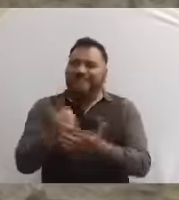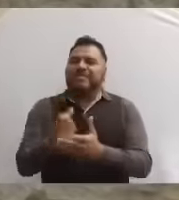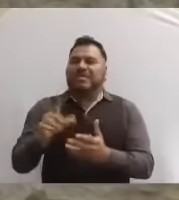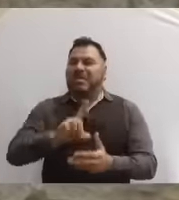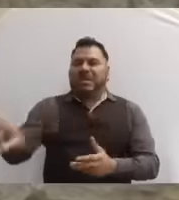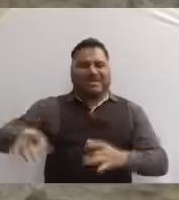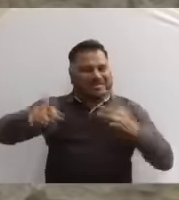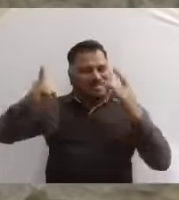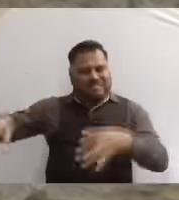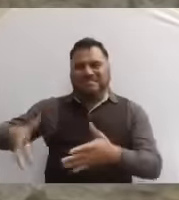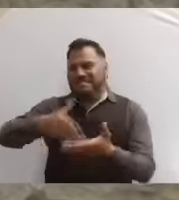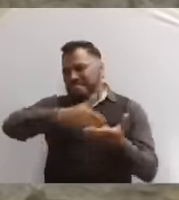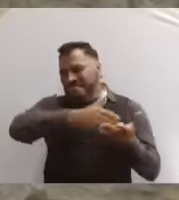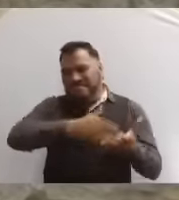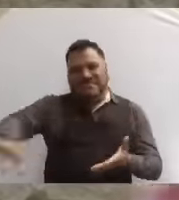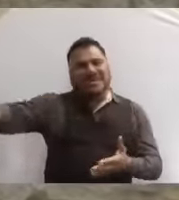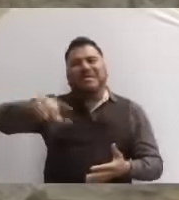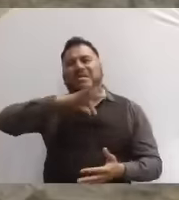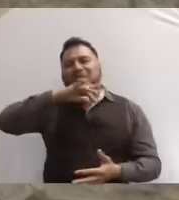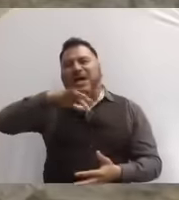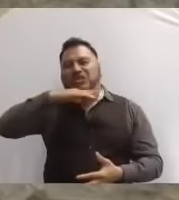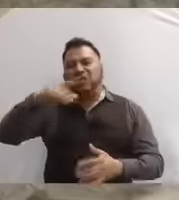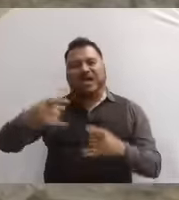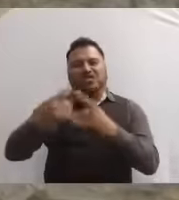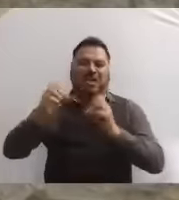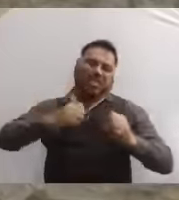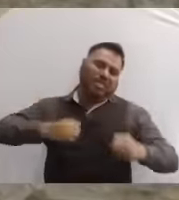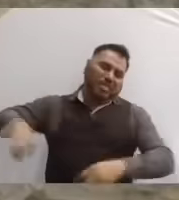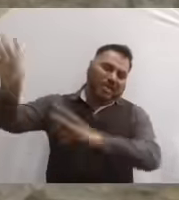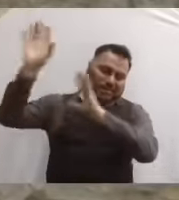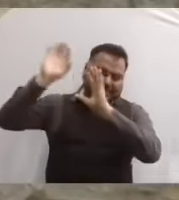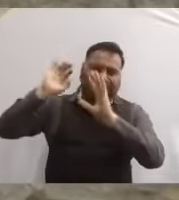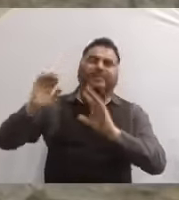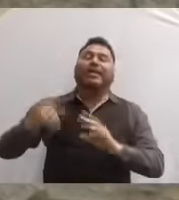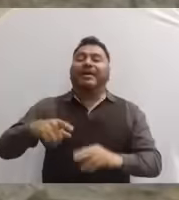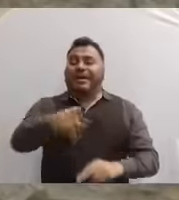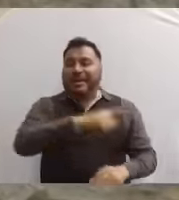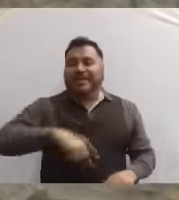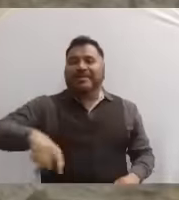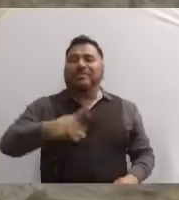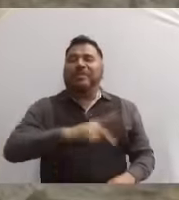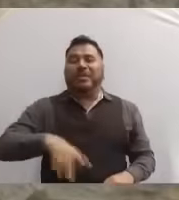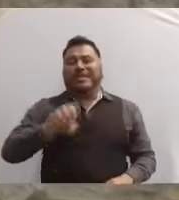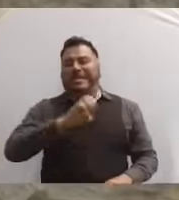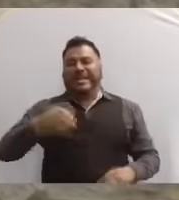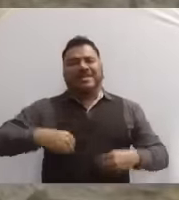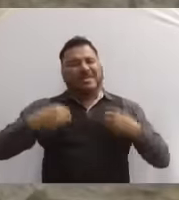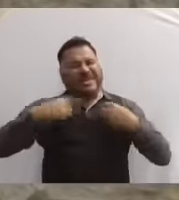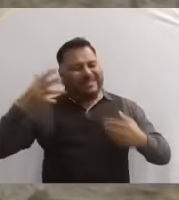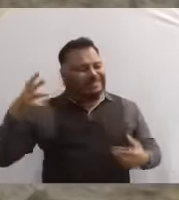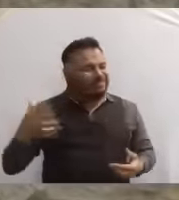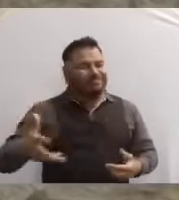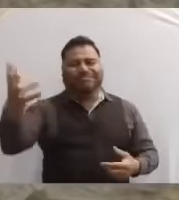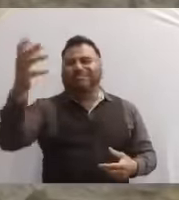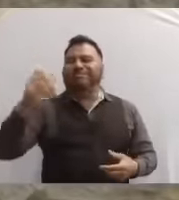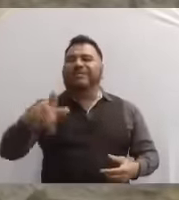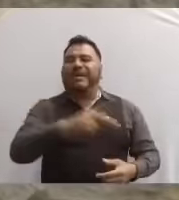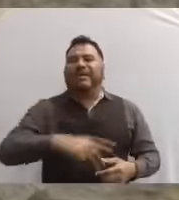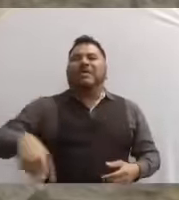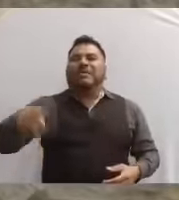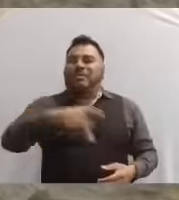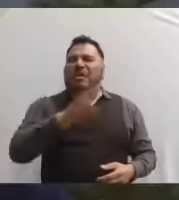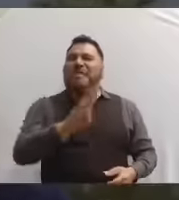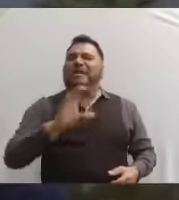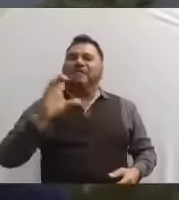y mandarlas al basurero de la historia. ¡Larga vida al pueblo de Ensenada! ¡Larga vida al pueblo de